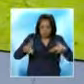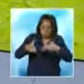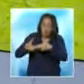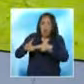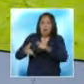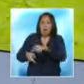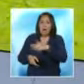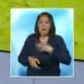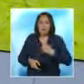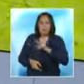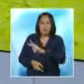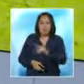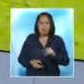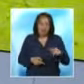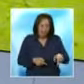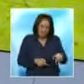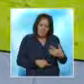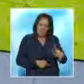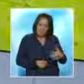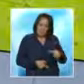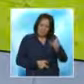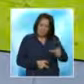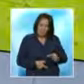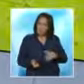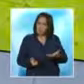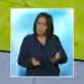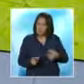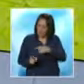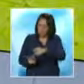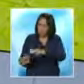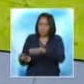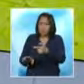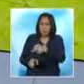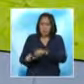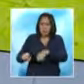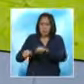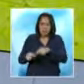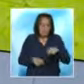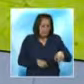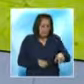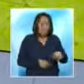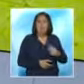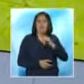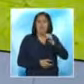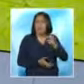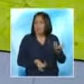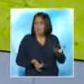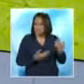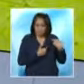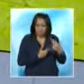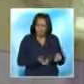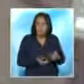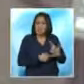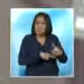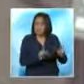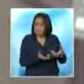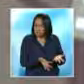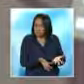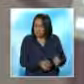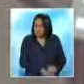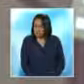indignante es que pese a causar una muerte, este irresponsable sujeto afrontará el juicio en libertad.